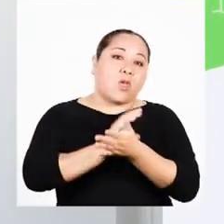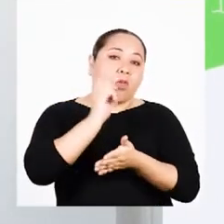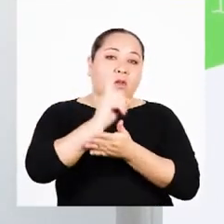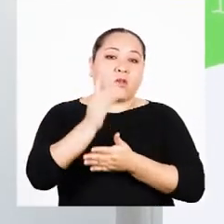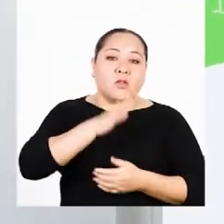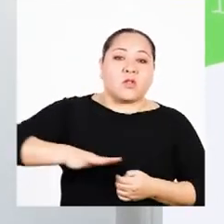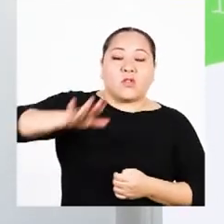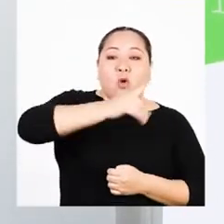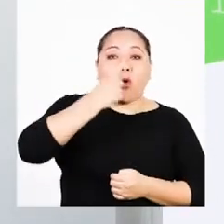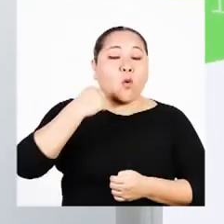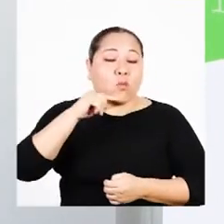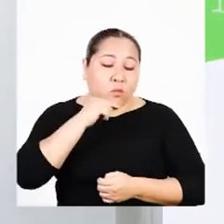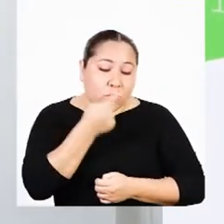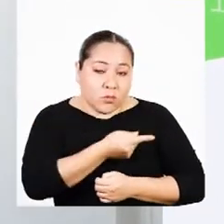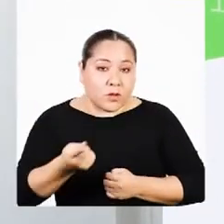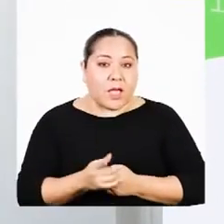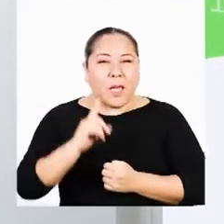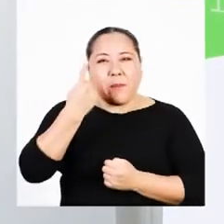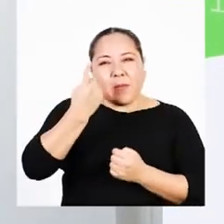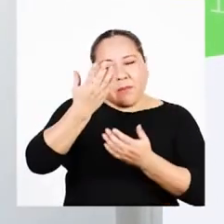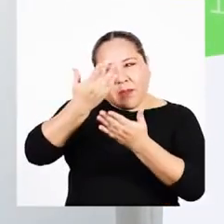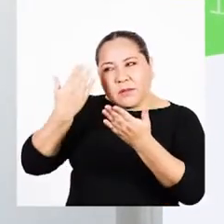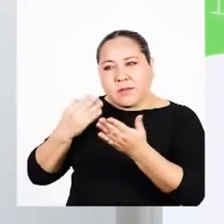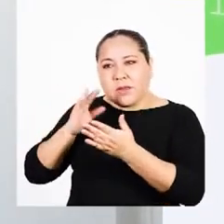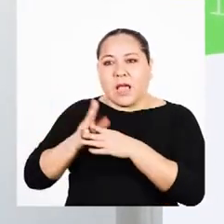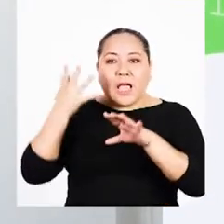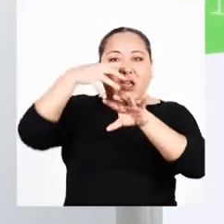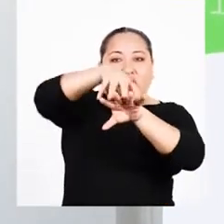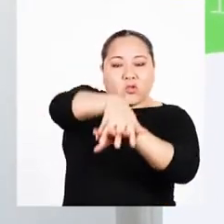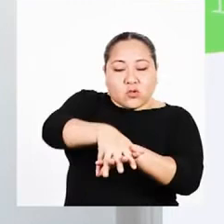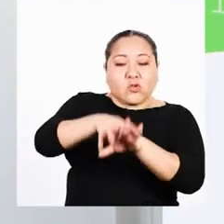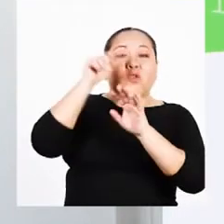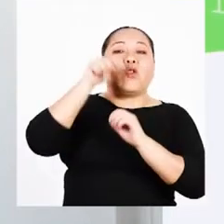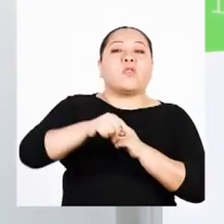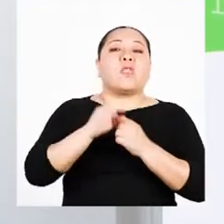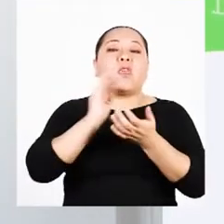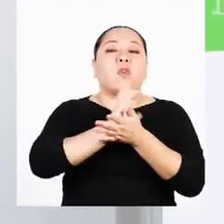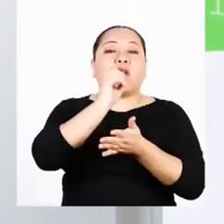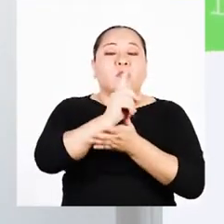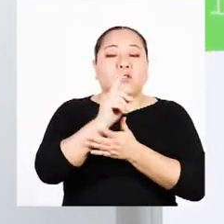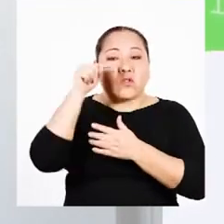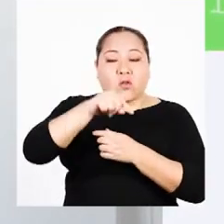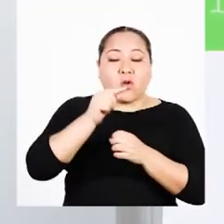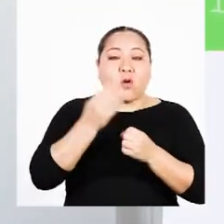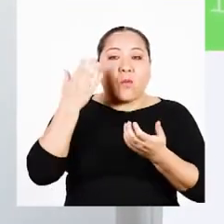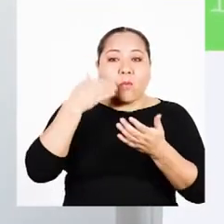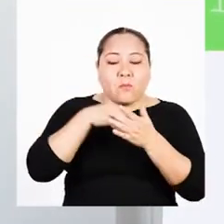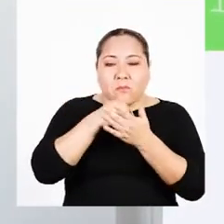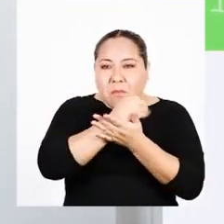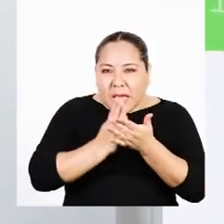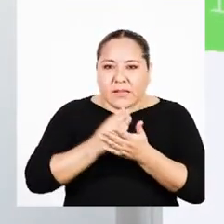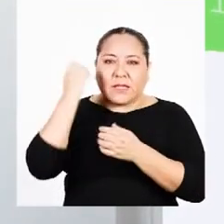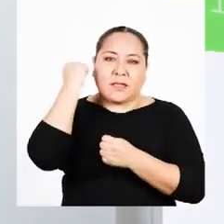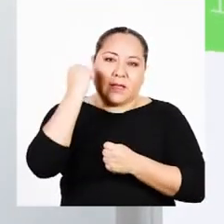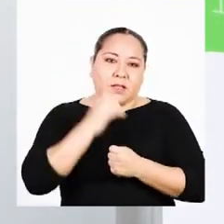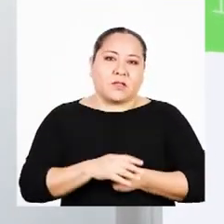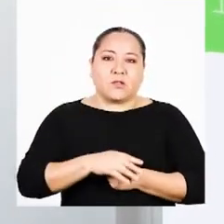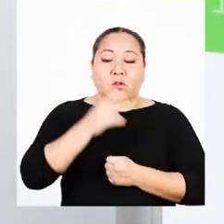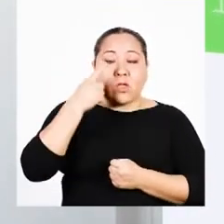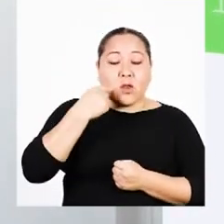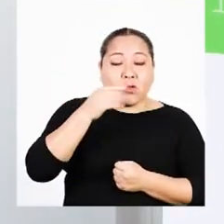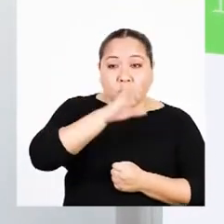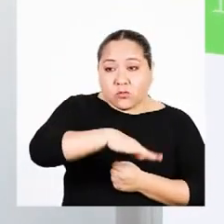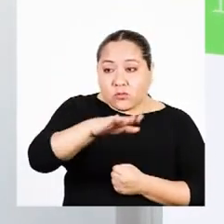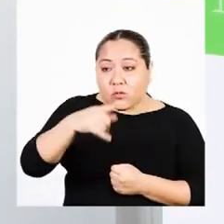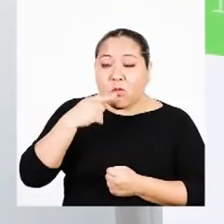derecho para la educación de todos y todas. El primer antecedente es la inclusión de la educación como derecho en la Declaratoria de Derechos de los